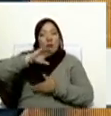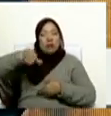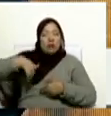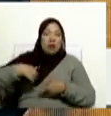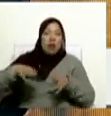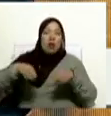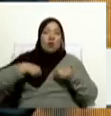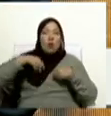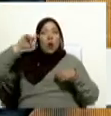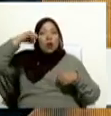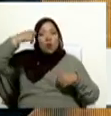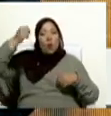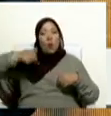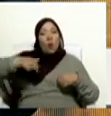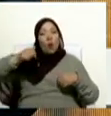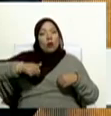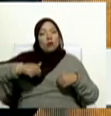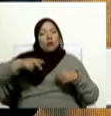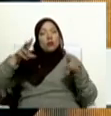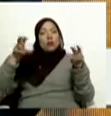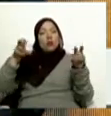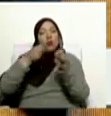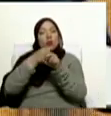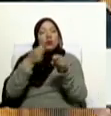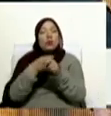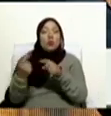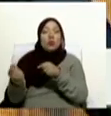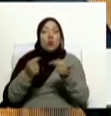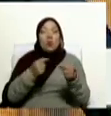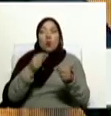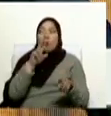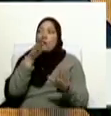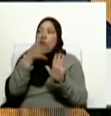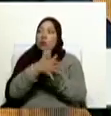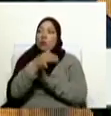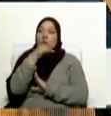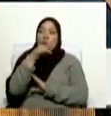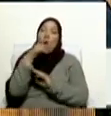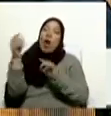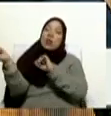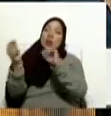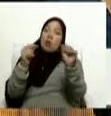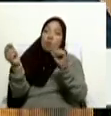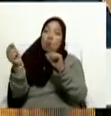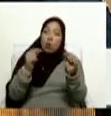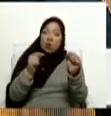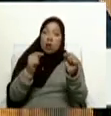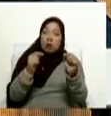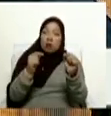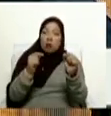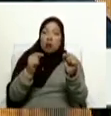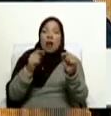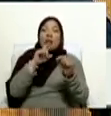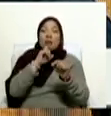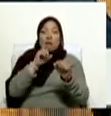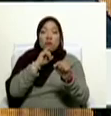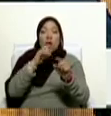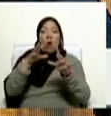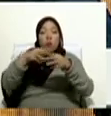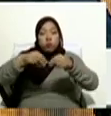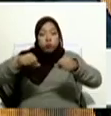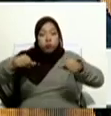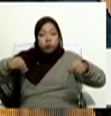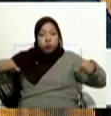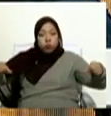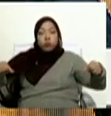recordar hoy que estamos en una en una gran disputa en una gran controversia territorial